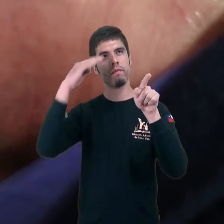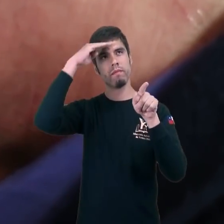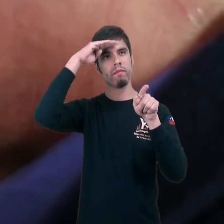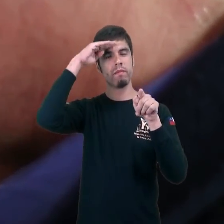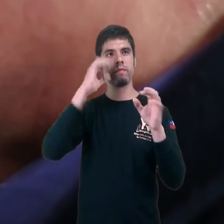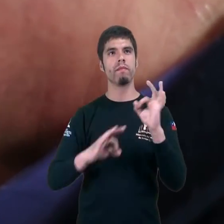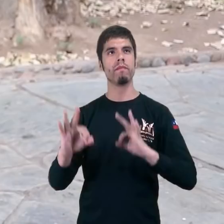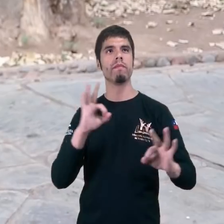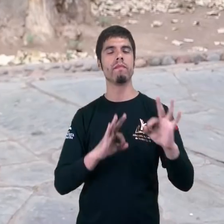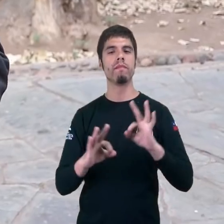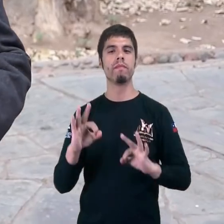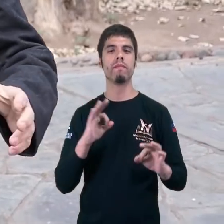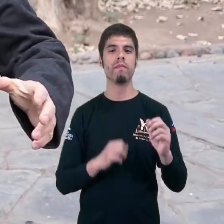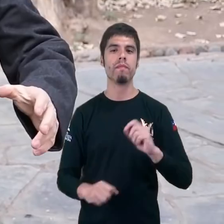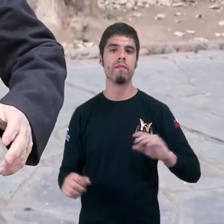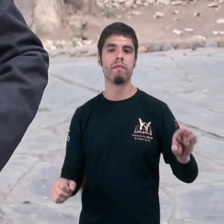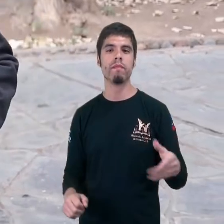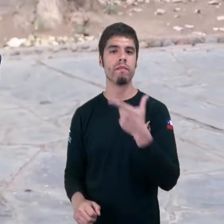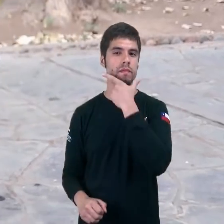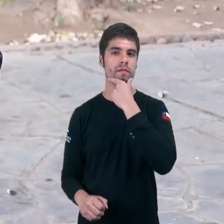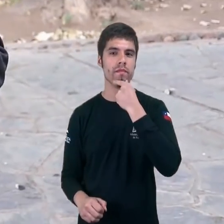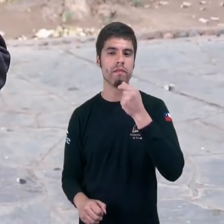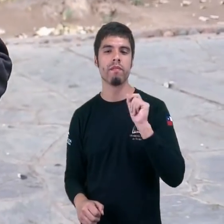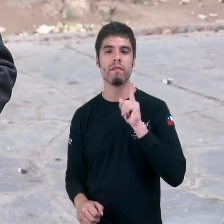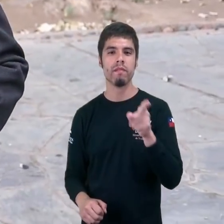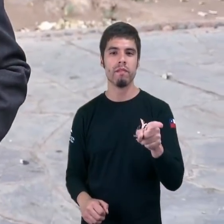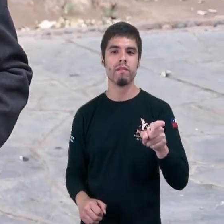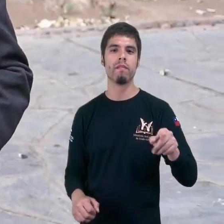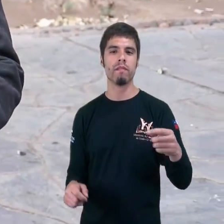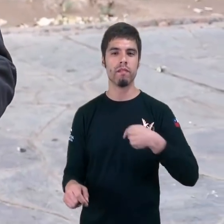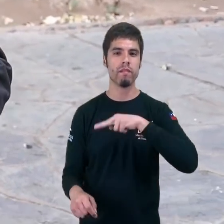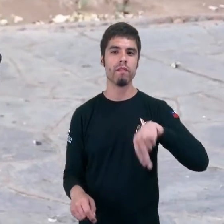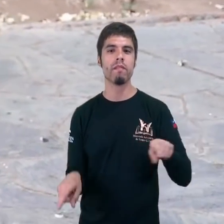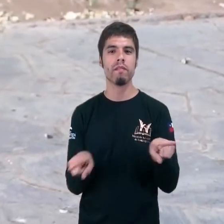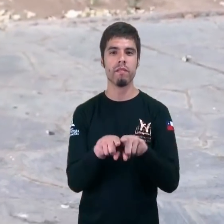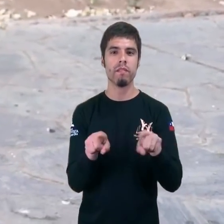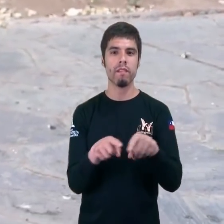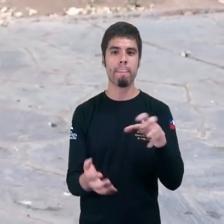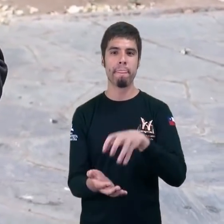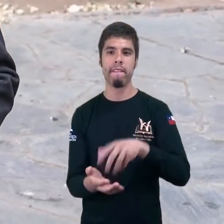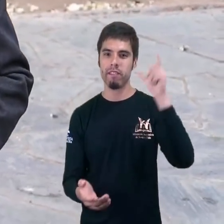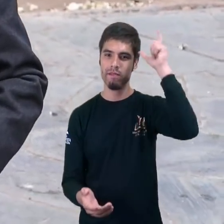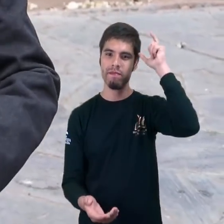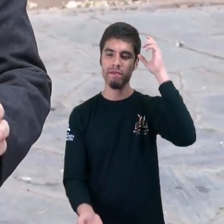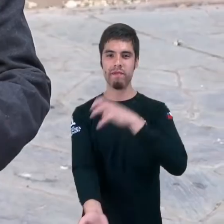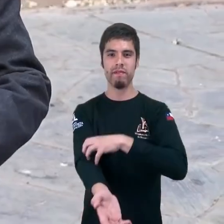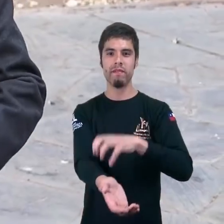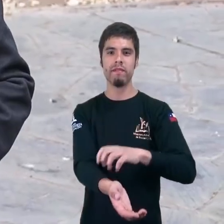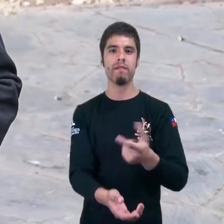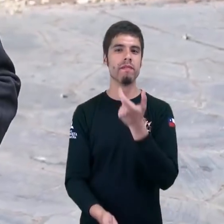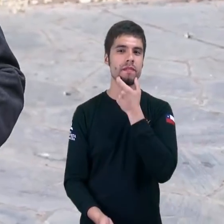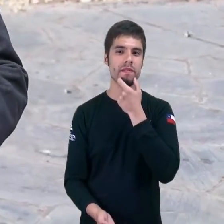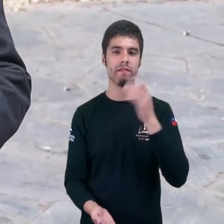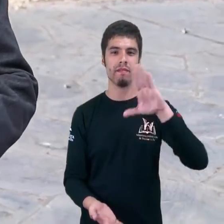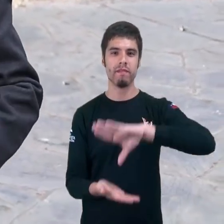confío. Qué hermosa experiencia la del hermano Miguel de la localidad de San Carlos, provincia